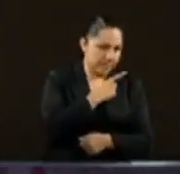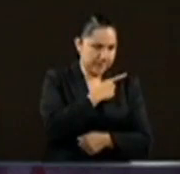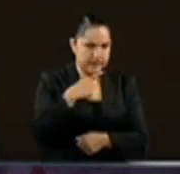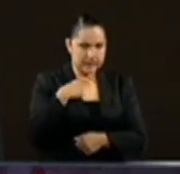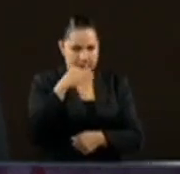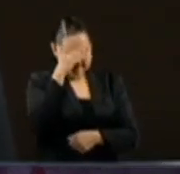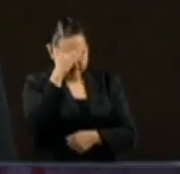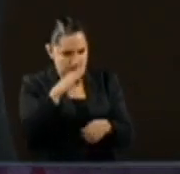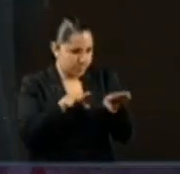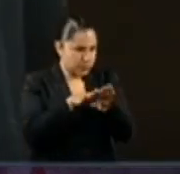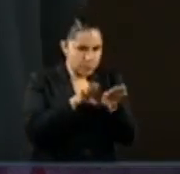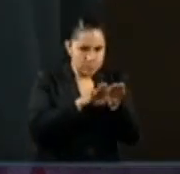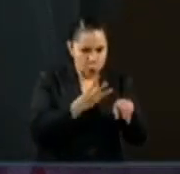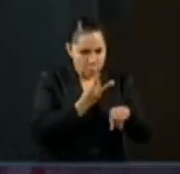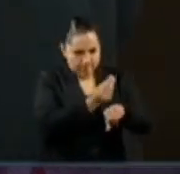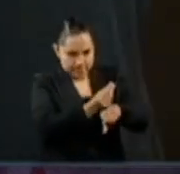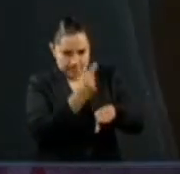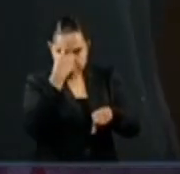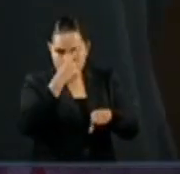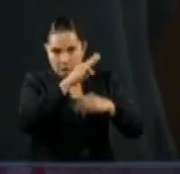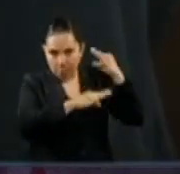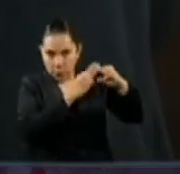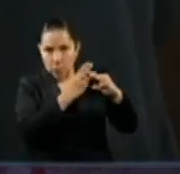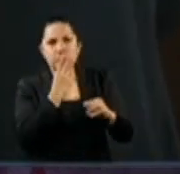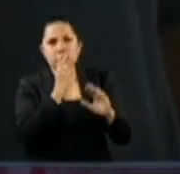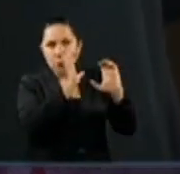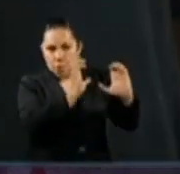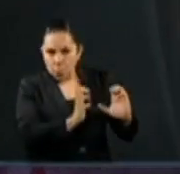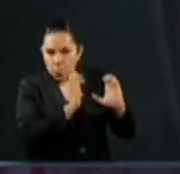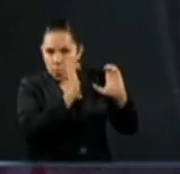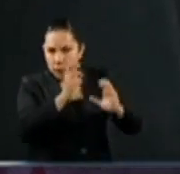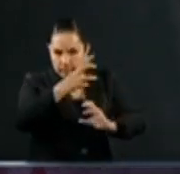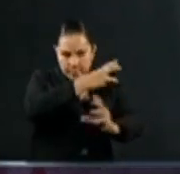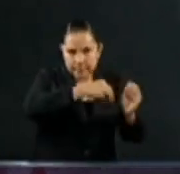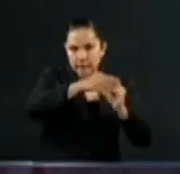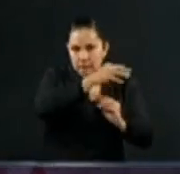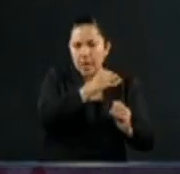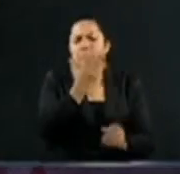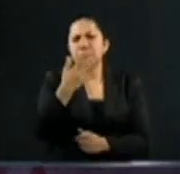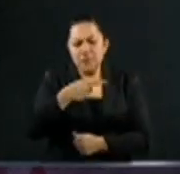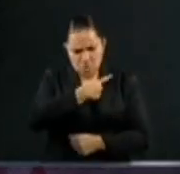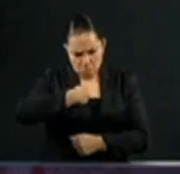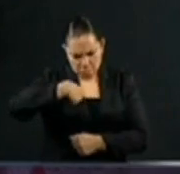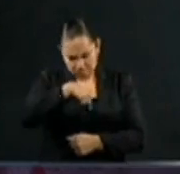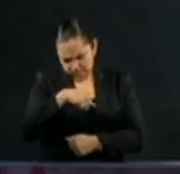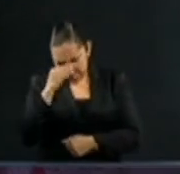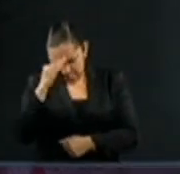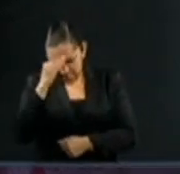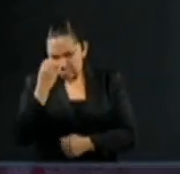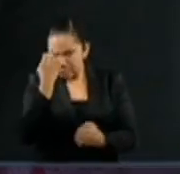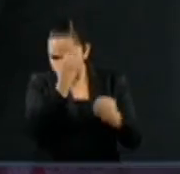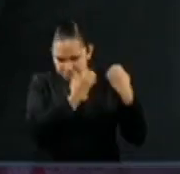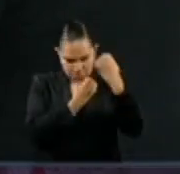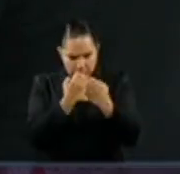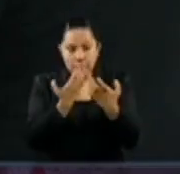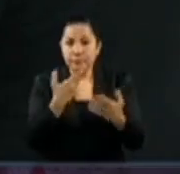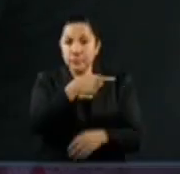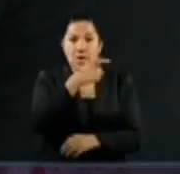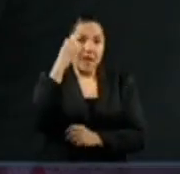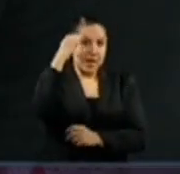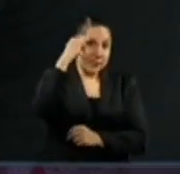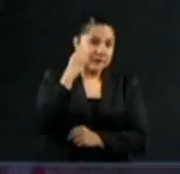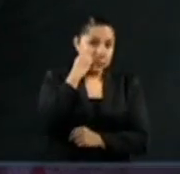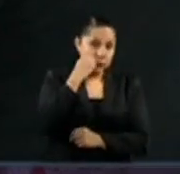sustentabilidad. Encontramos que la construcción de los estacionamientos representa en muchos de los casos hasta el